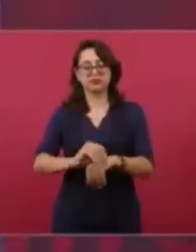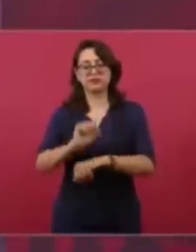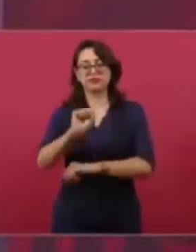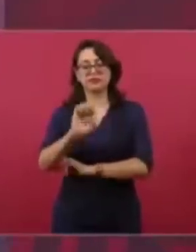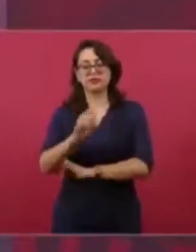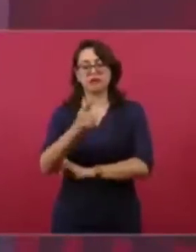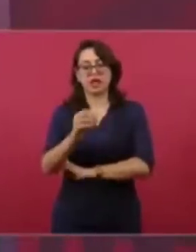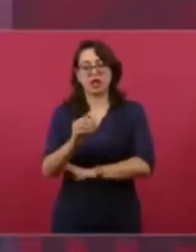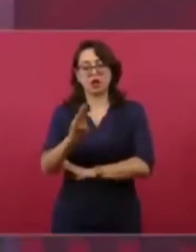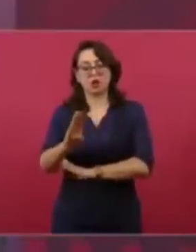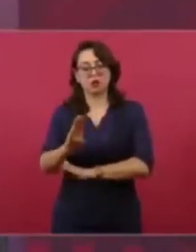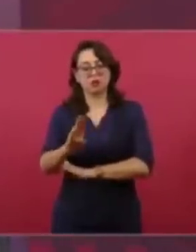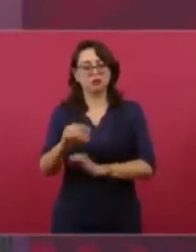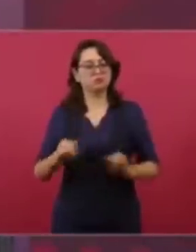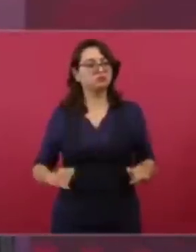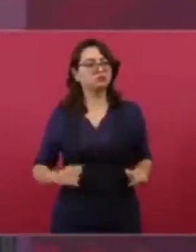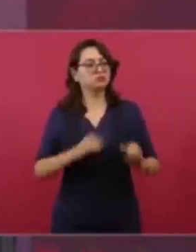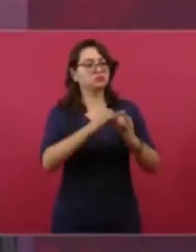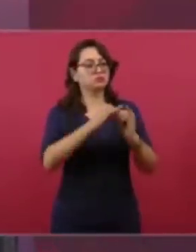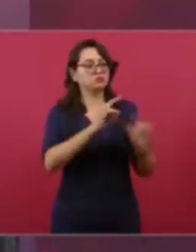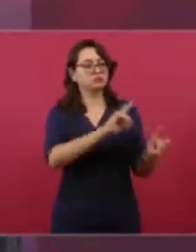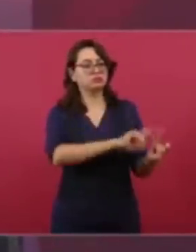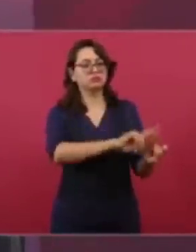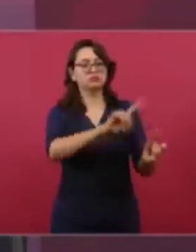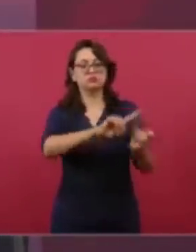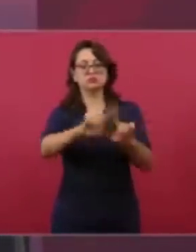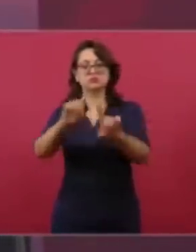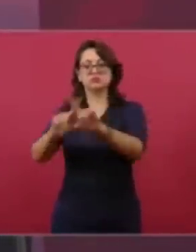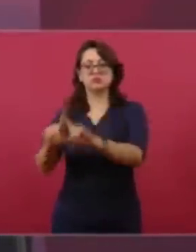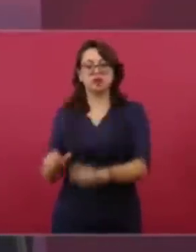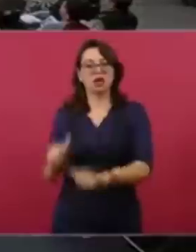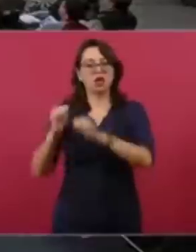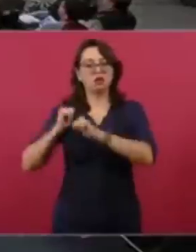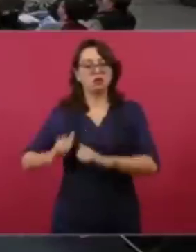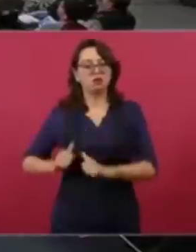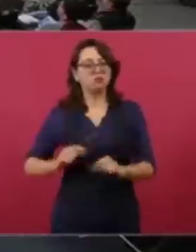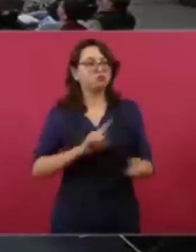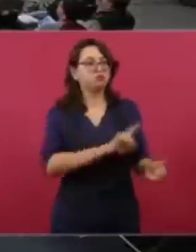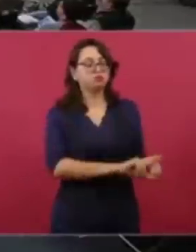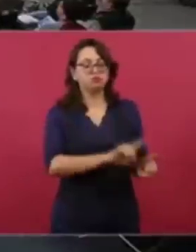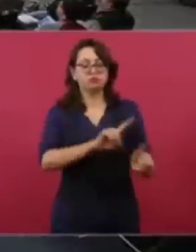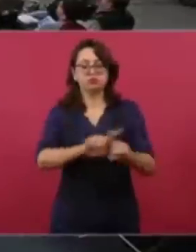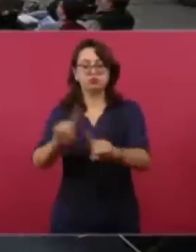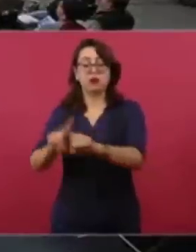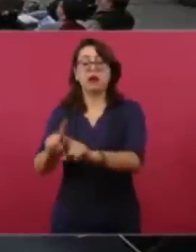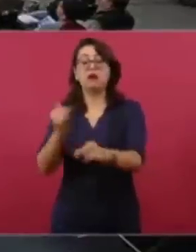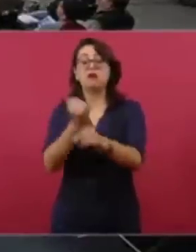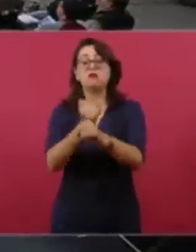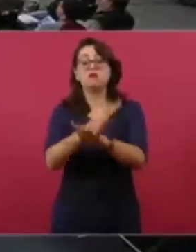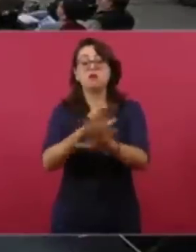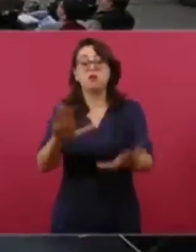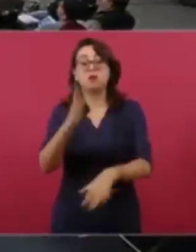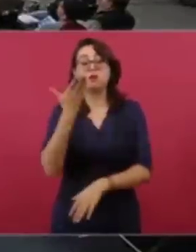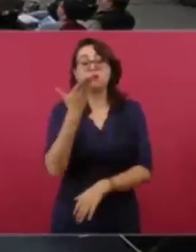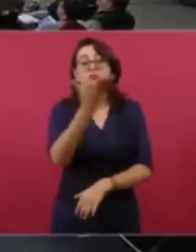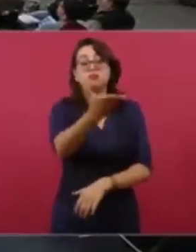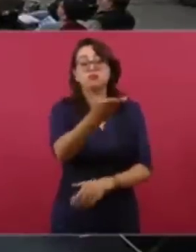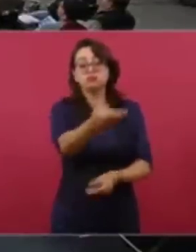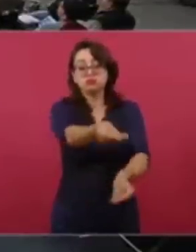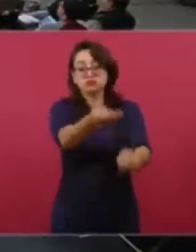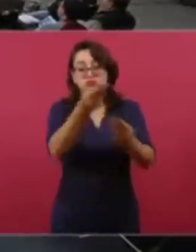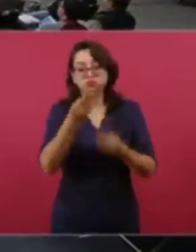el buen desempeño de la institución. ¿Alguna posibilidad de tener un proyecto?